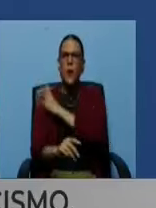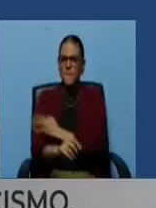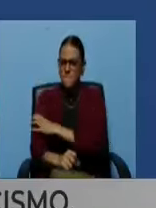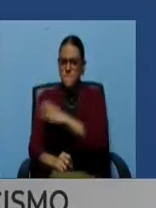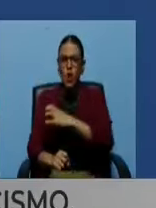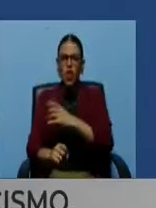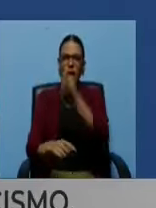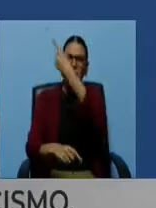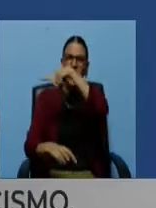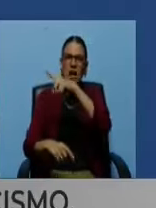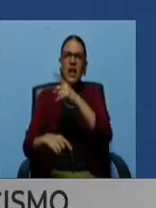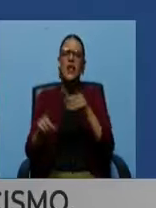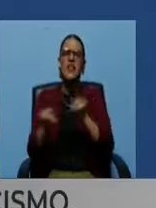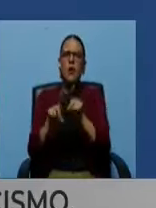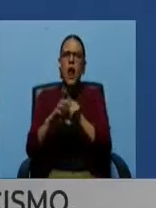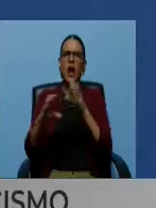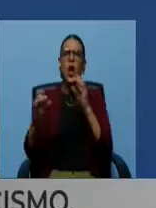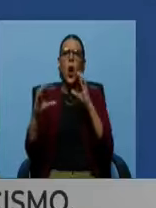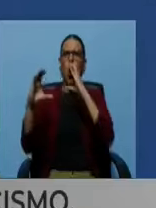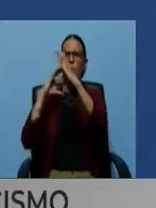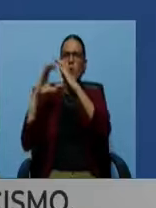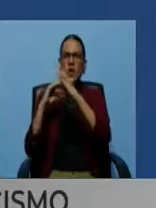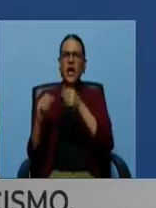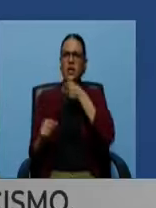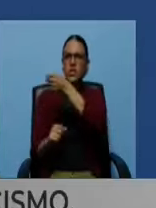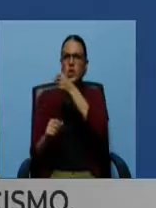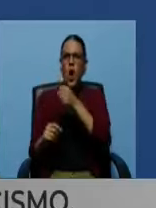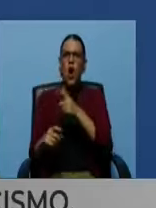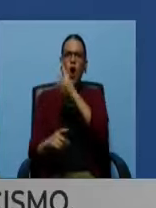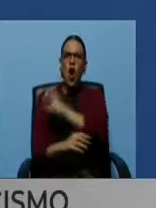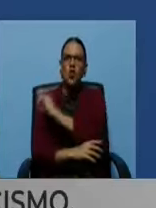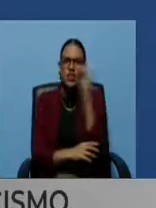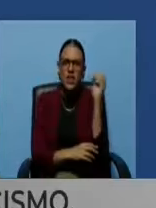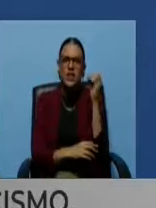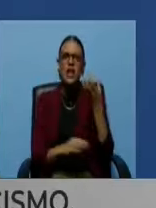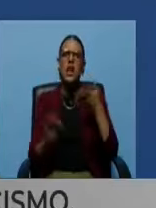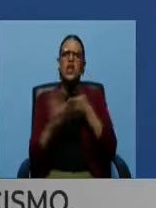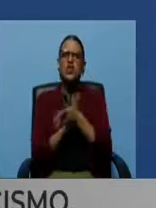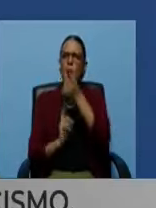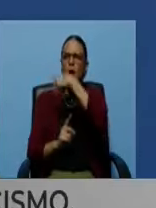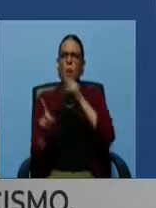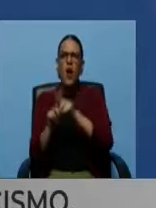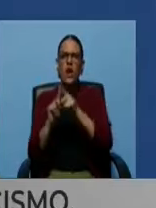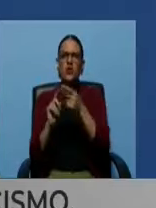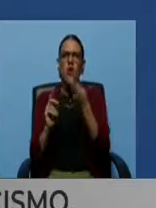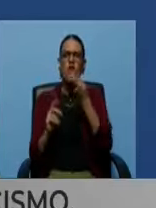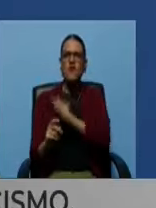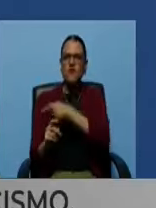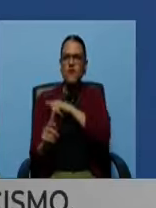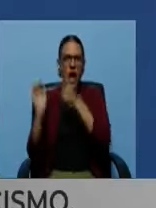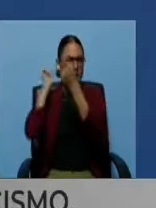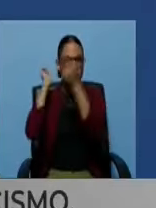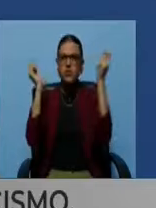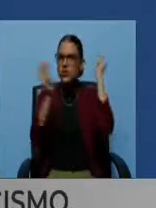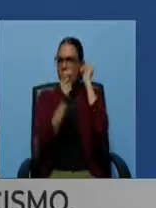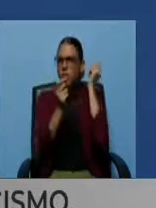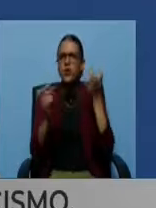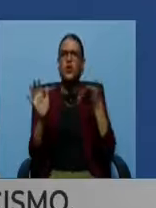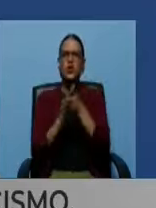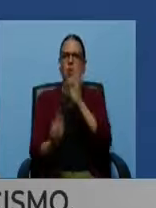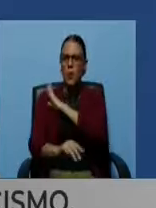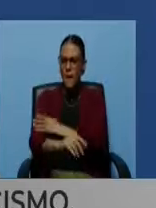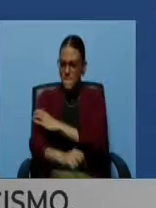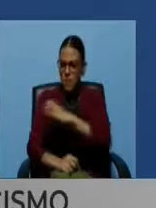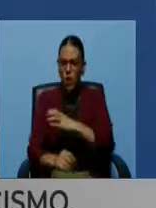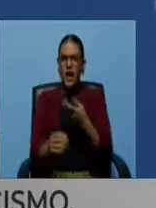los medios de comunicación occidentales, de cómo está enmascarado también el poder del